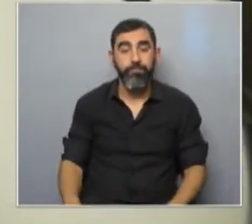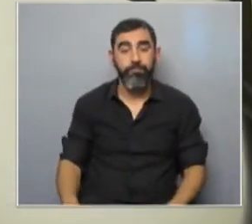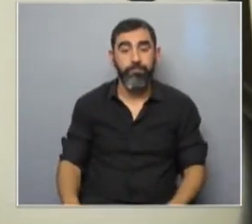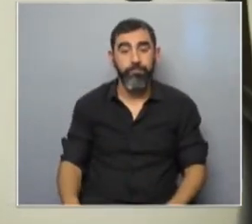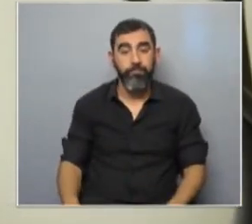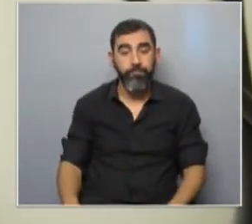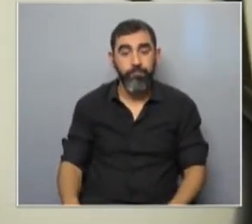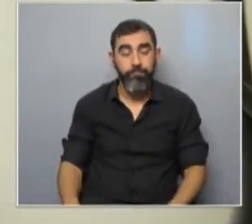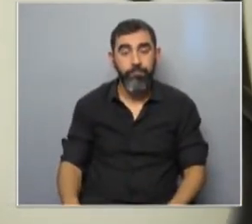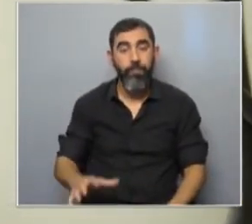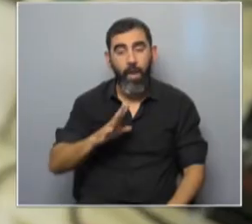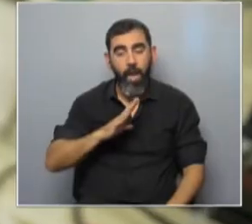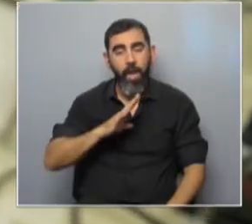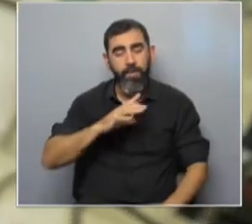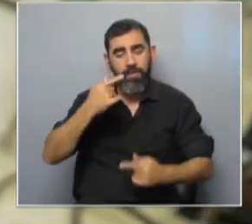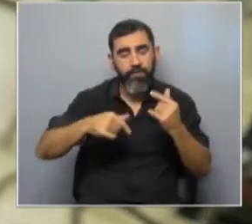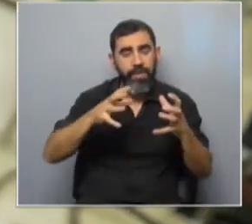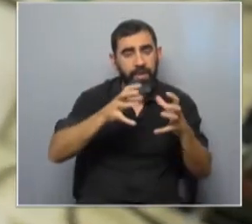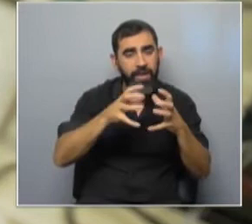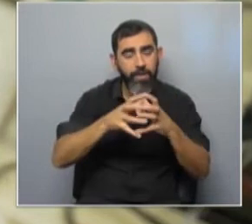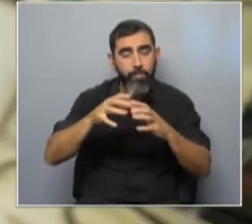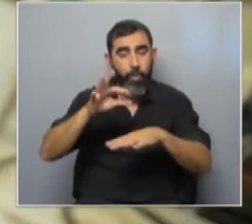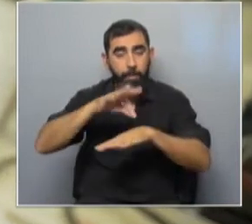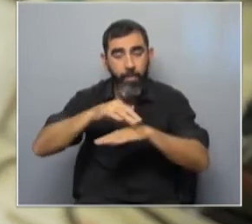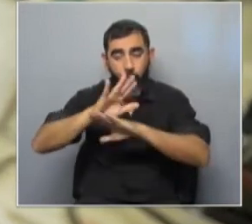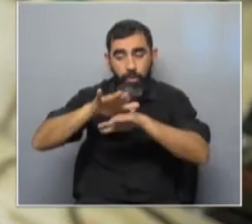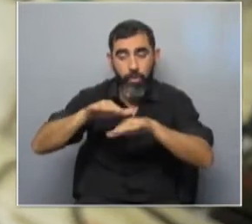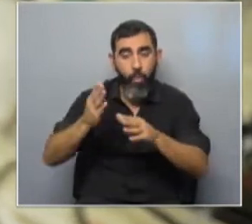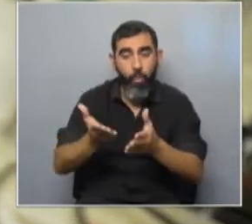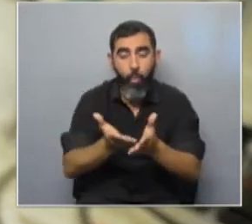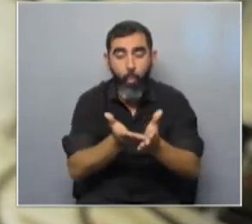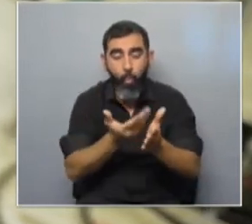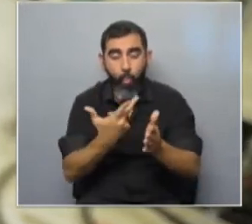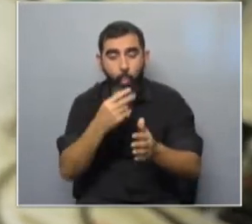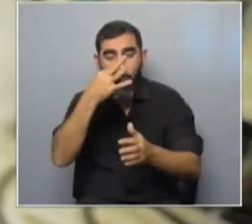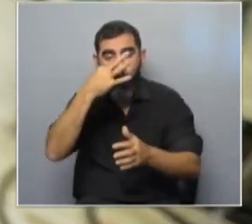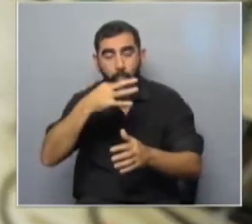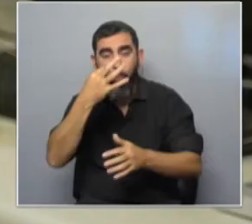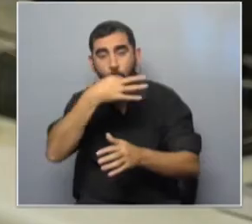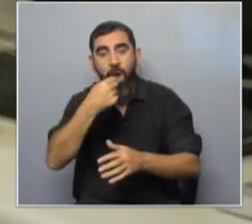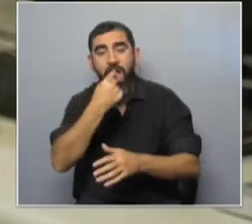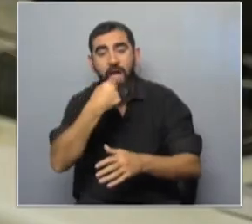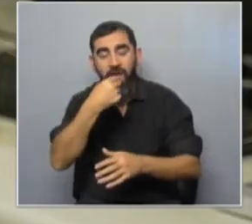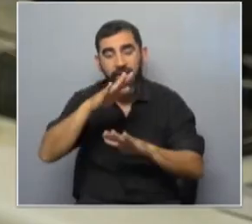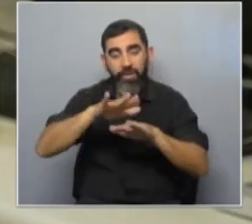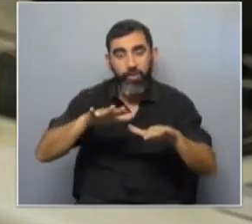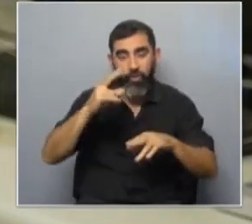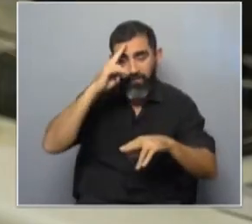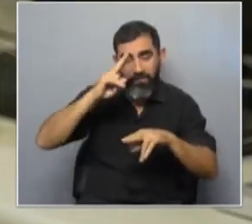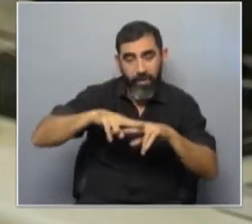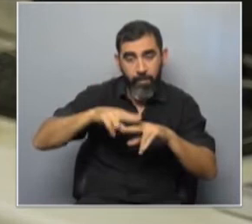cuales estuvieron distintos equipos pediátricos, estuvieron tomando muestras de hisopados faringios a aquellos niños que tenían este